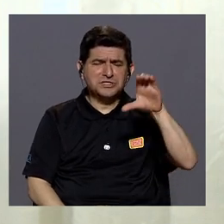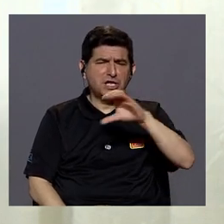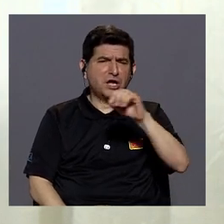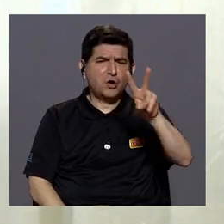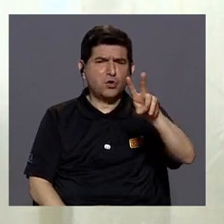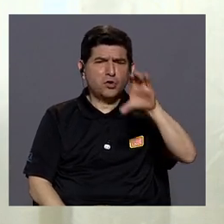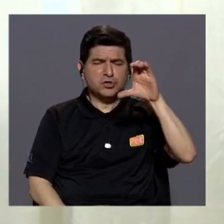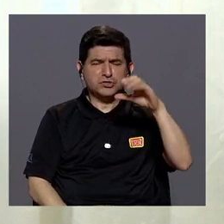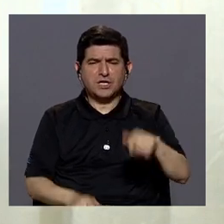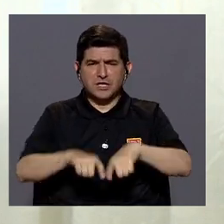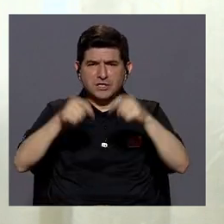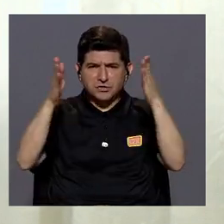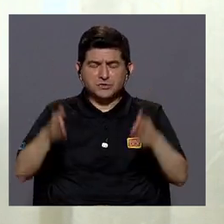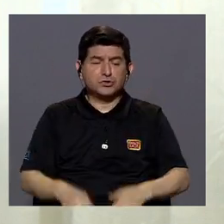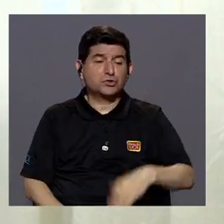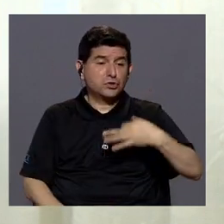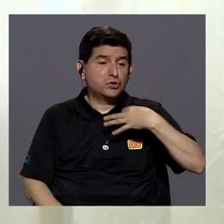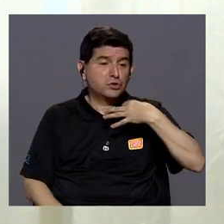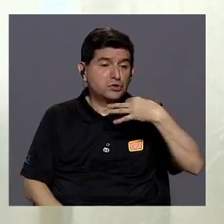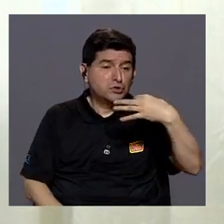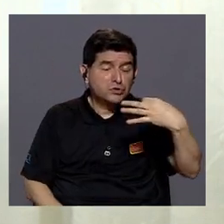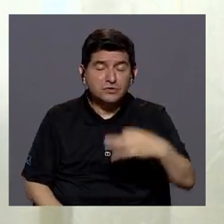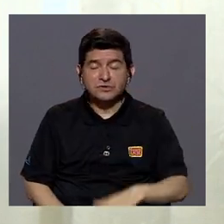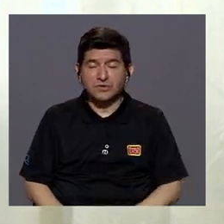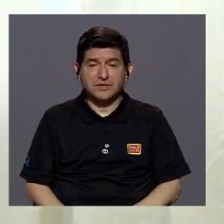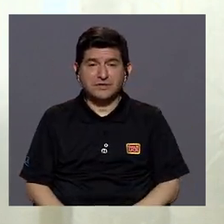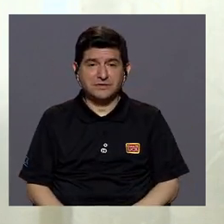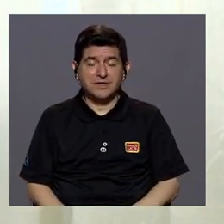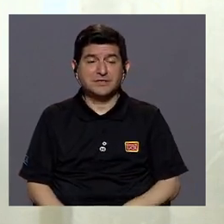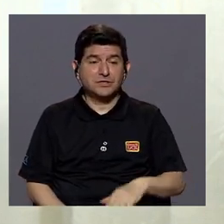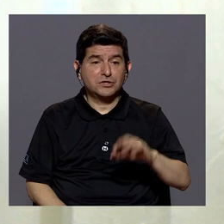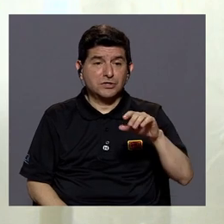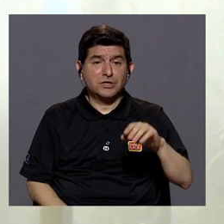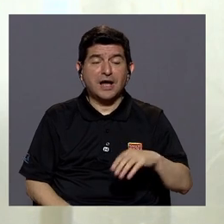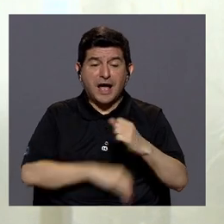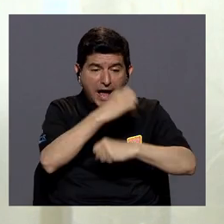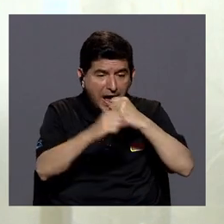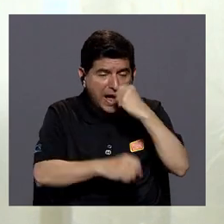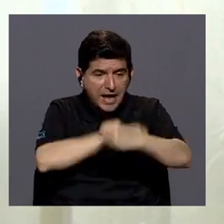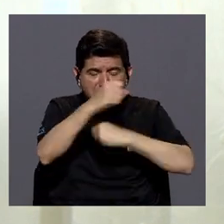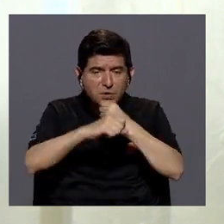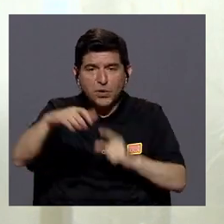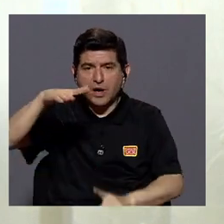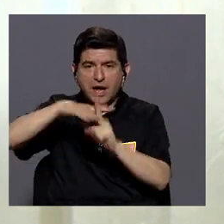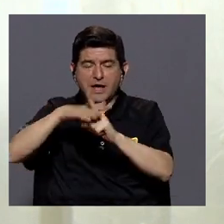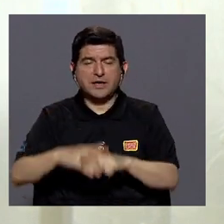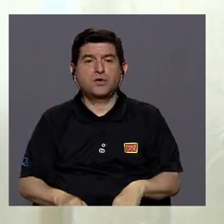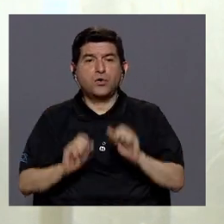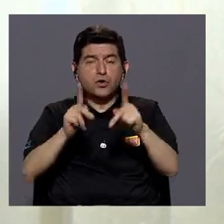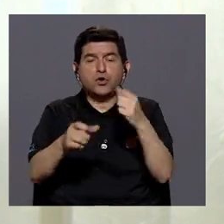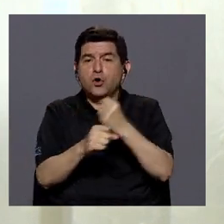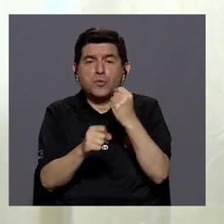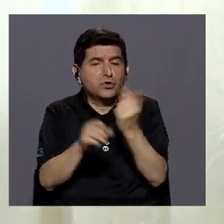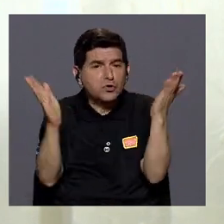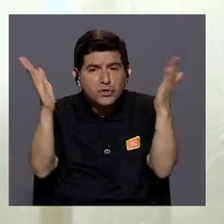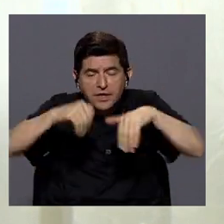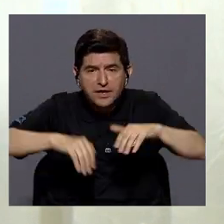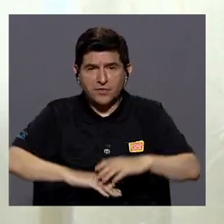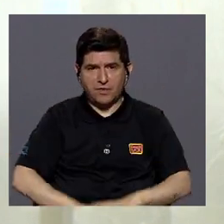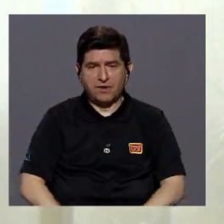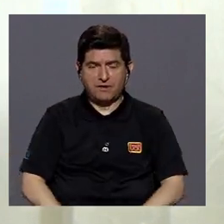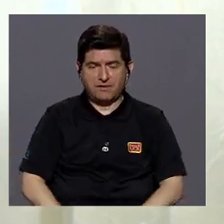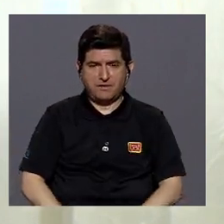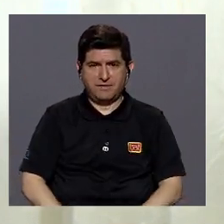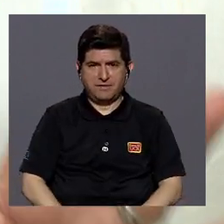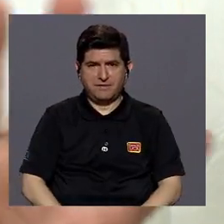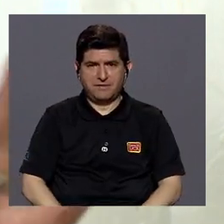anuales y no hay trabajo, ni hay ninguna posibilidad de trabajo. Es decir, a los hombres que ustedes digo, no,